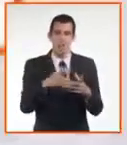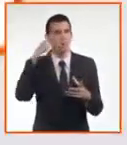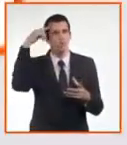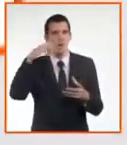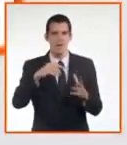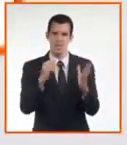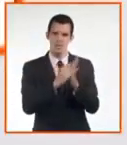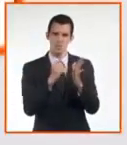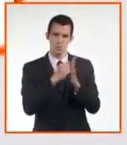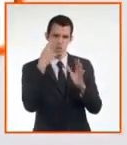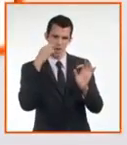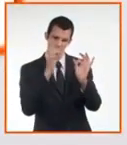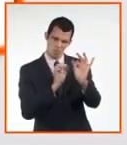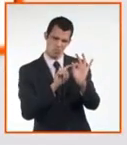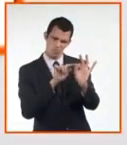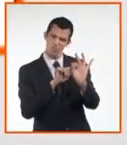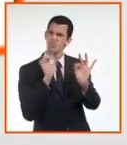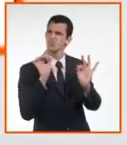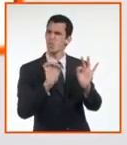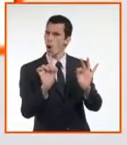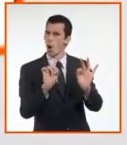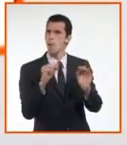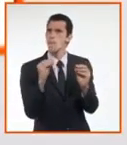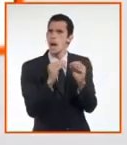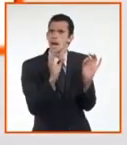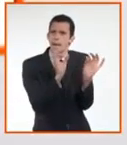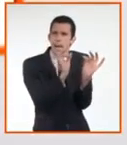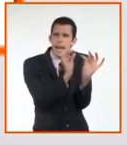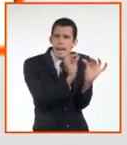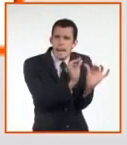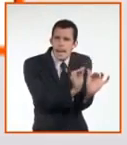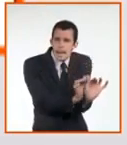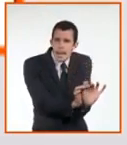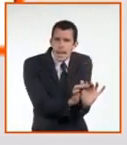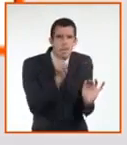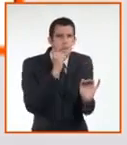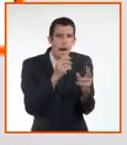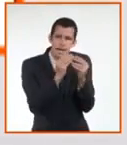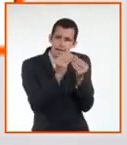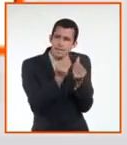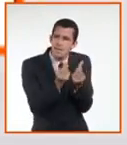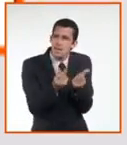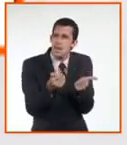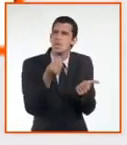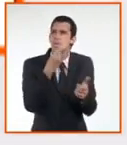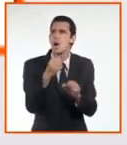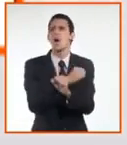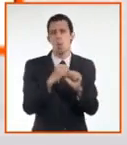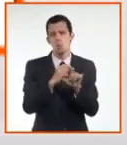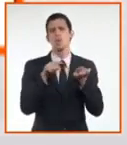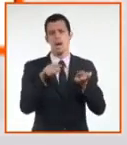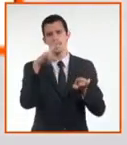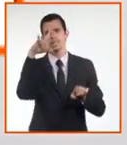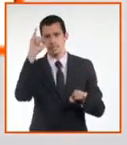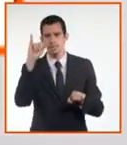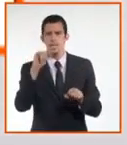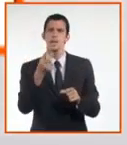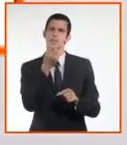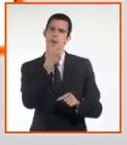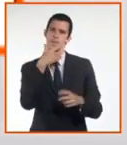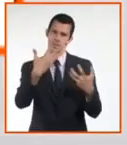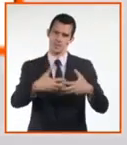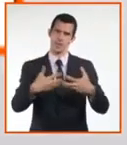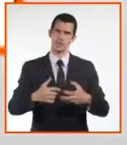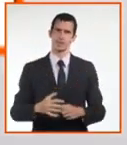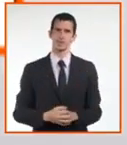sol con el minal 429 toneladas intervienen 100 productos porque es el incipiente de relleno por excelencia de las